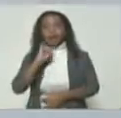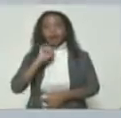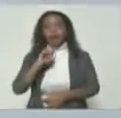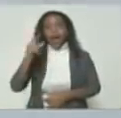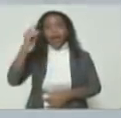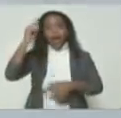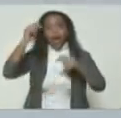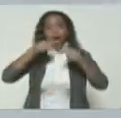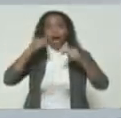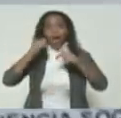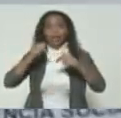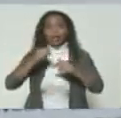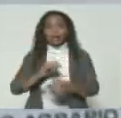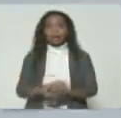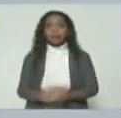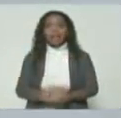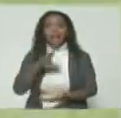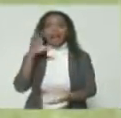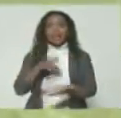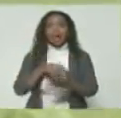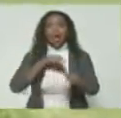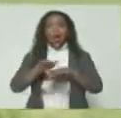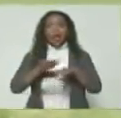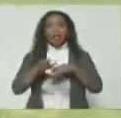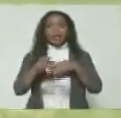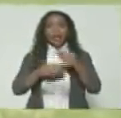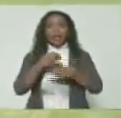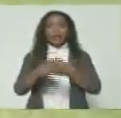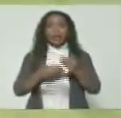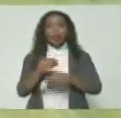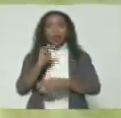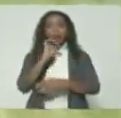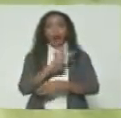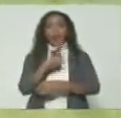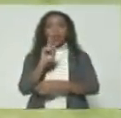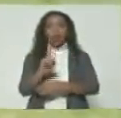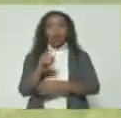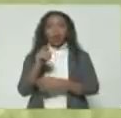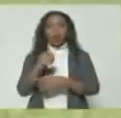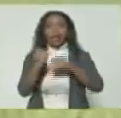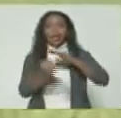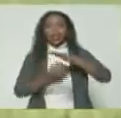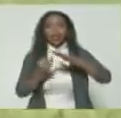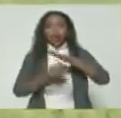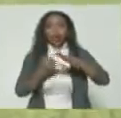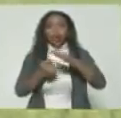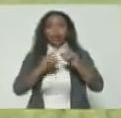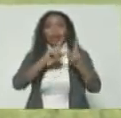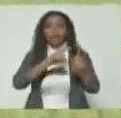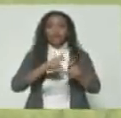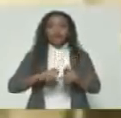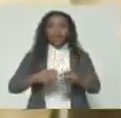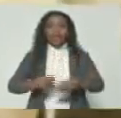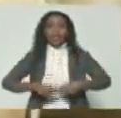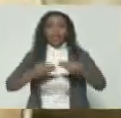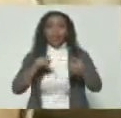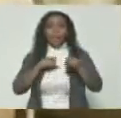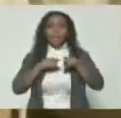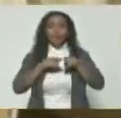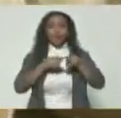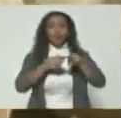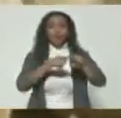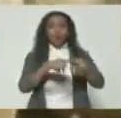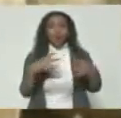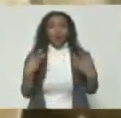día de hoy en el estado Cojedes se están entregando 41 instrumentos agrarios. Estamos entregando paralelamente aquí,